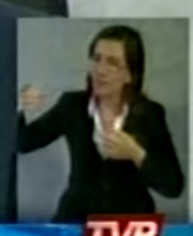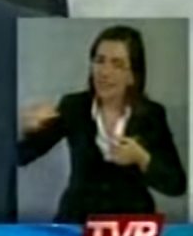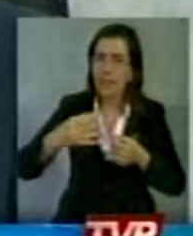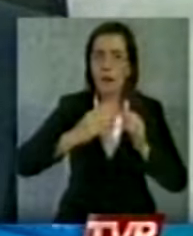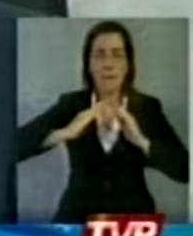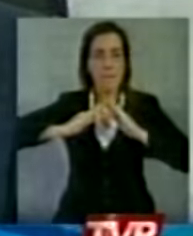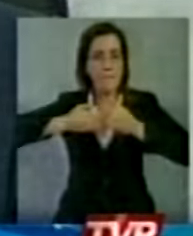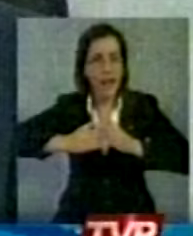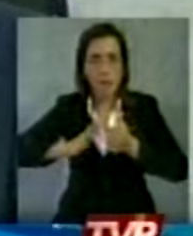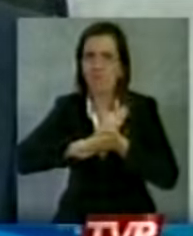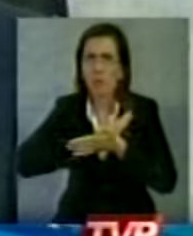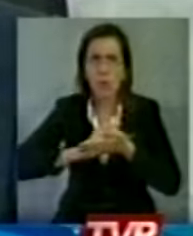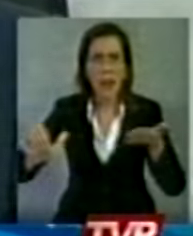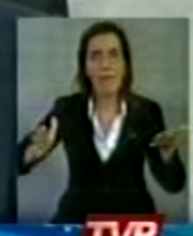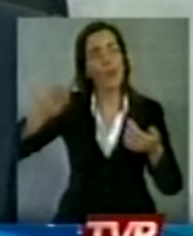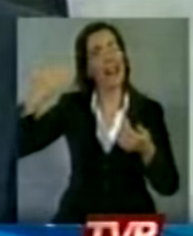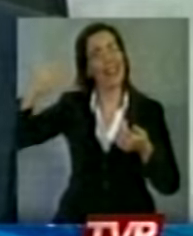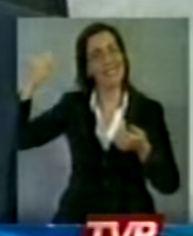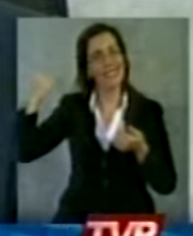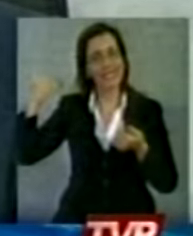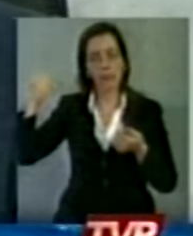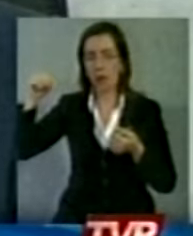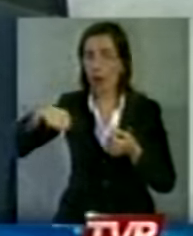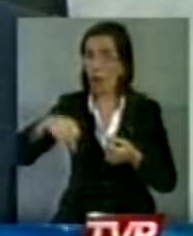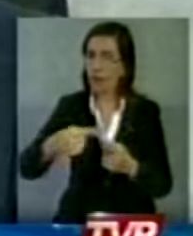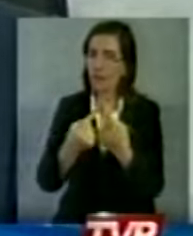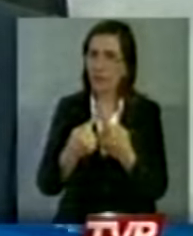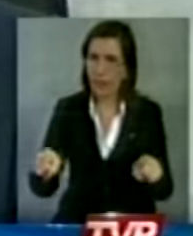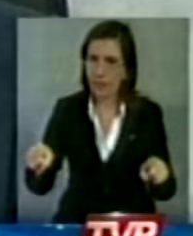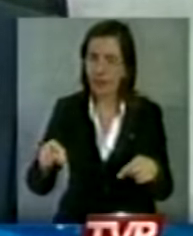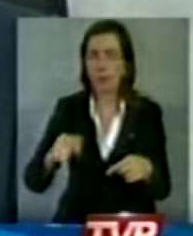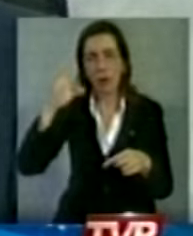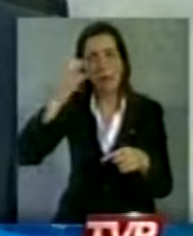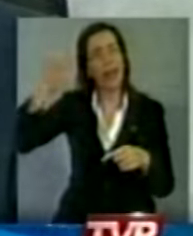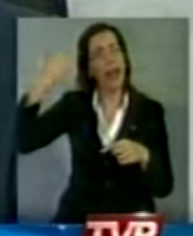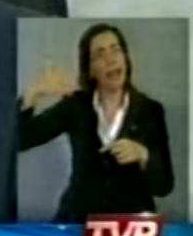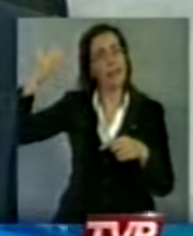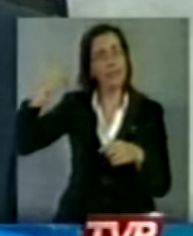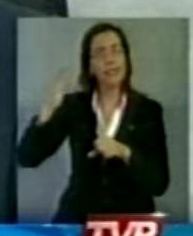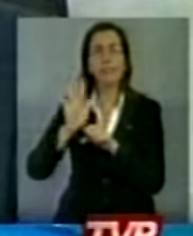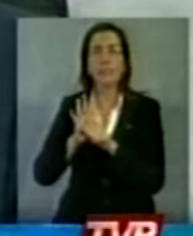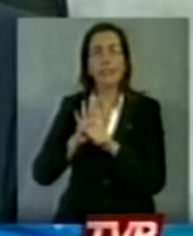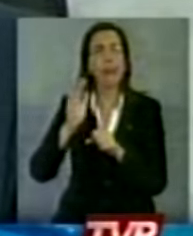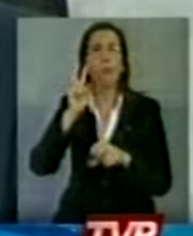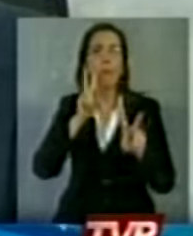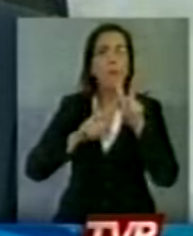y marítimas. En esos mundos, nuestros padres de la independencia